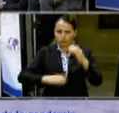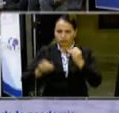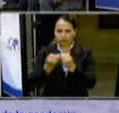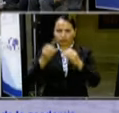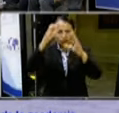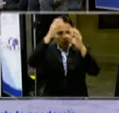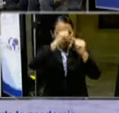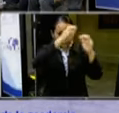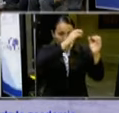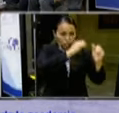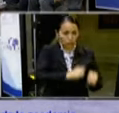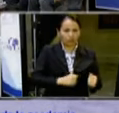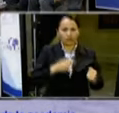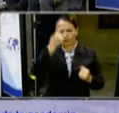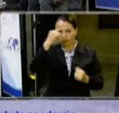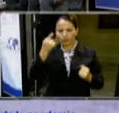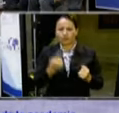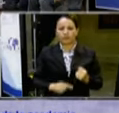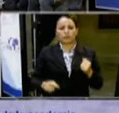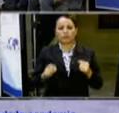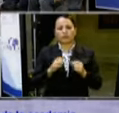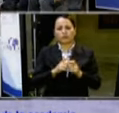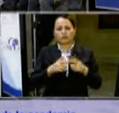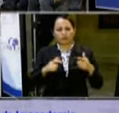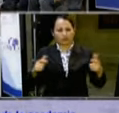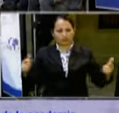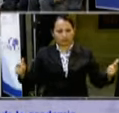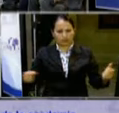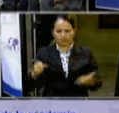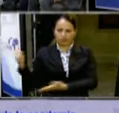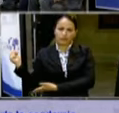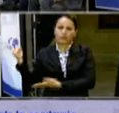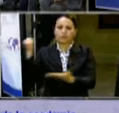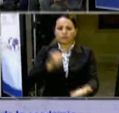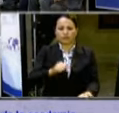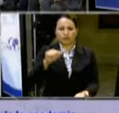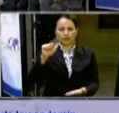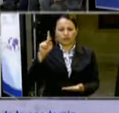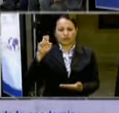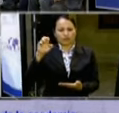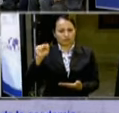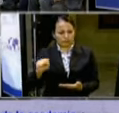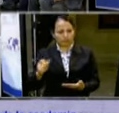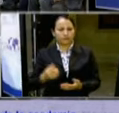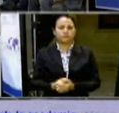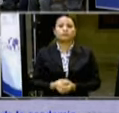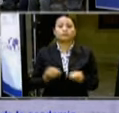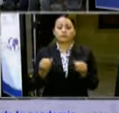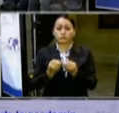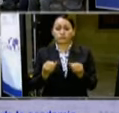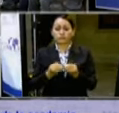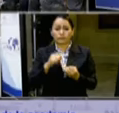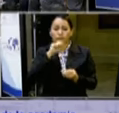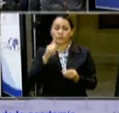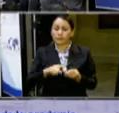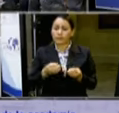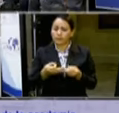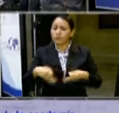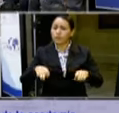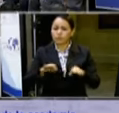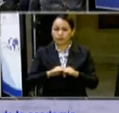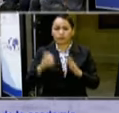LADI, de los acuerdos para la promoción y protección recíproca de las inversiones llamadas APRIS. Y tenemos algo muy importante. De